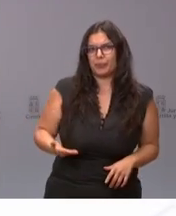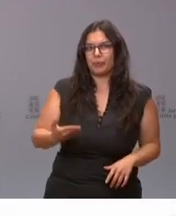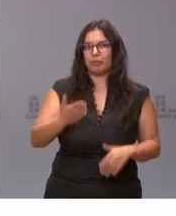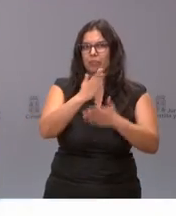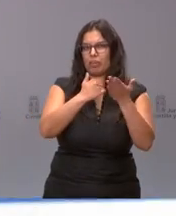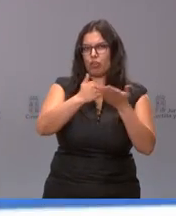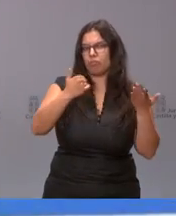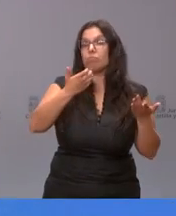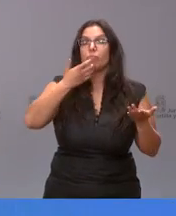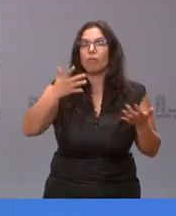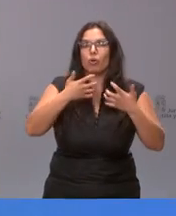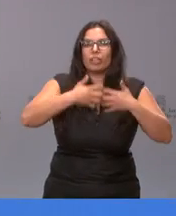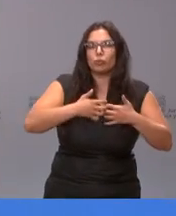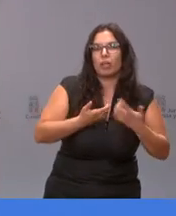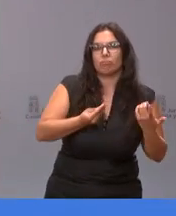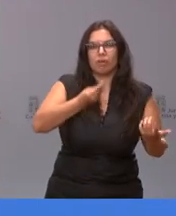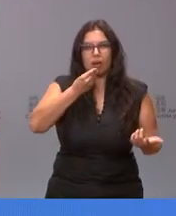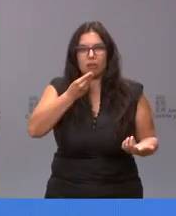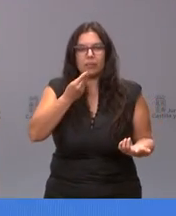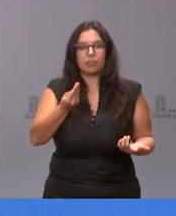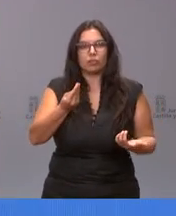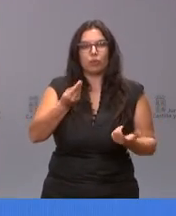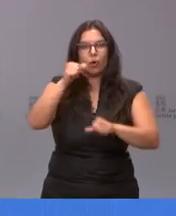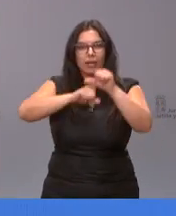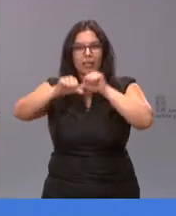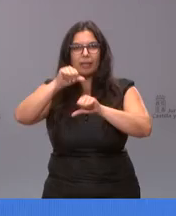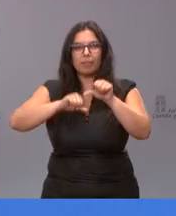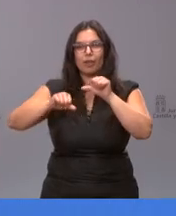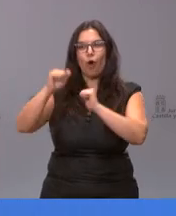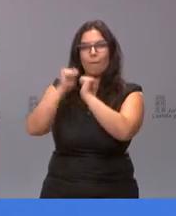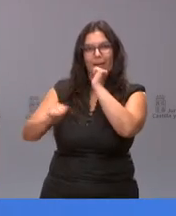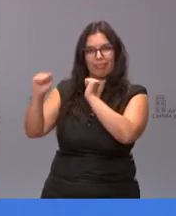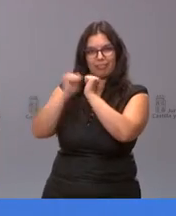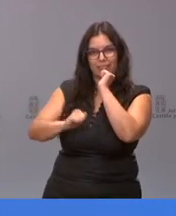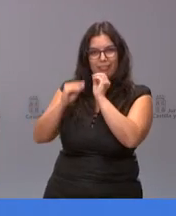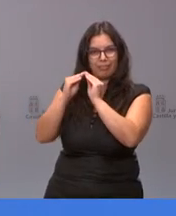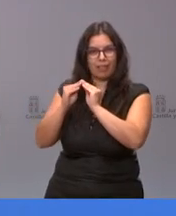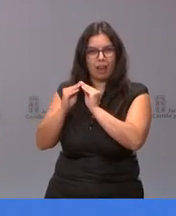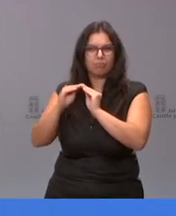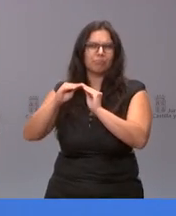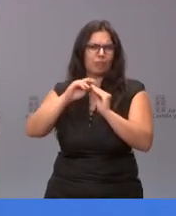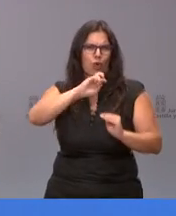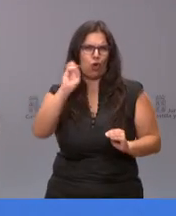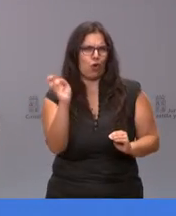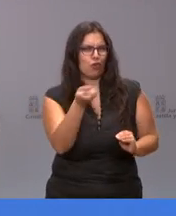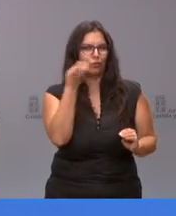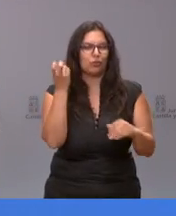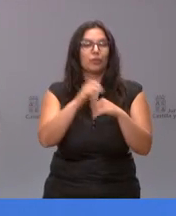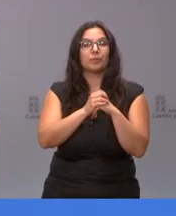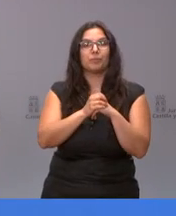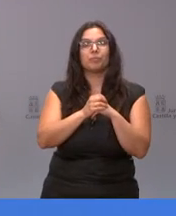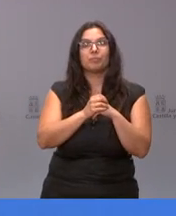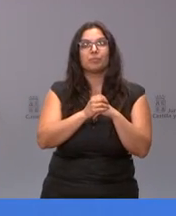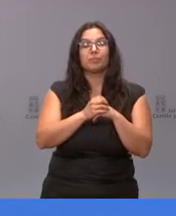región como el industrial, alimentario, químico y metalúrgico, entre otros muchos, por supuesto. Será posible con